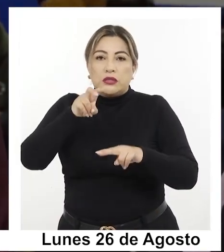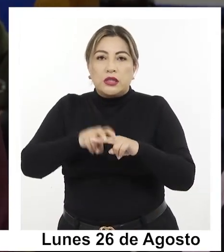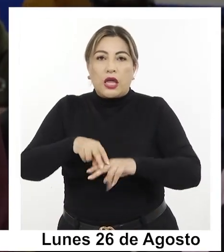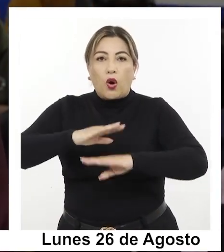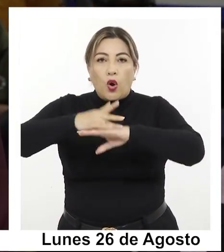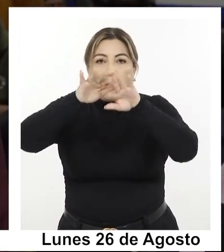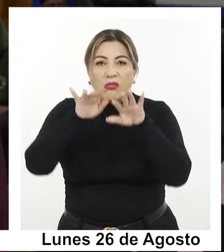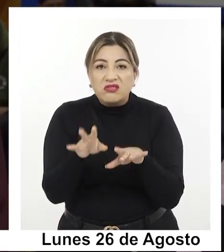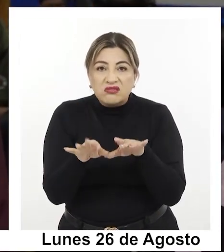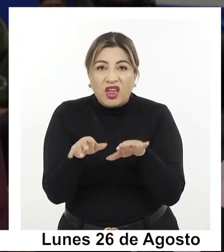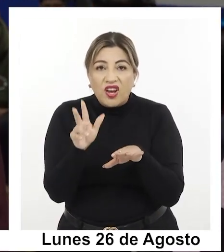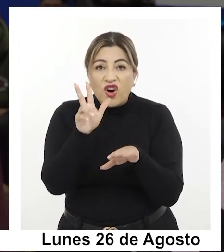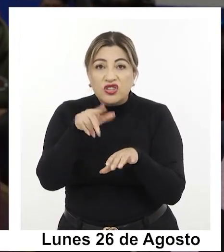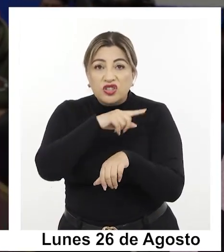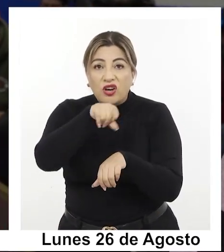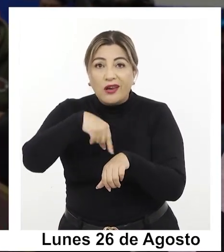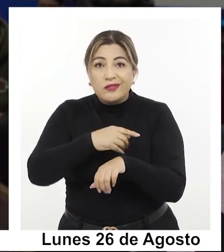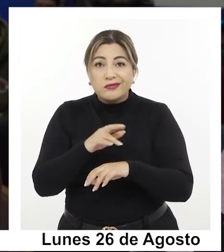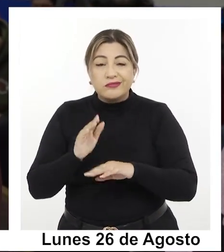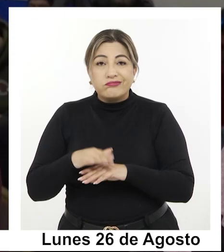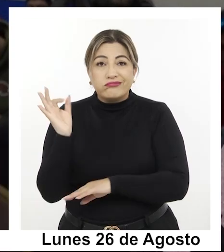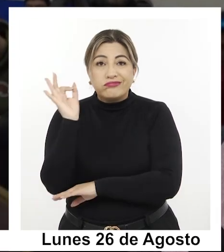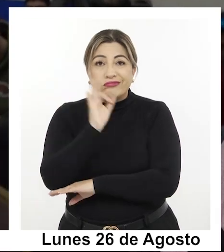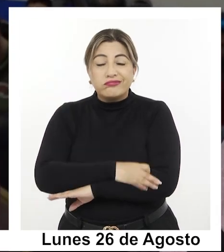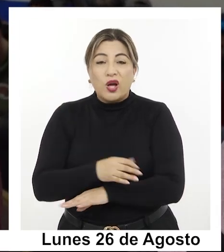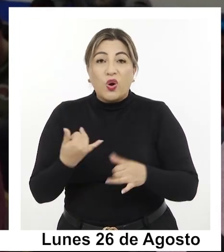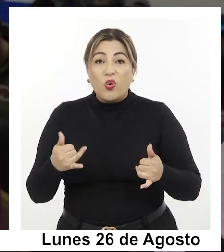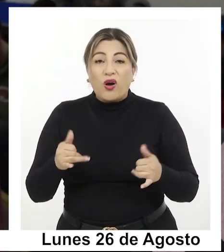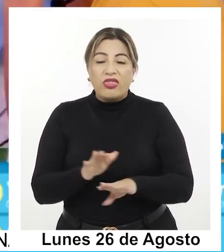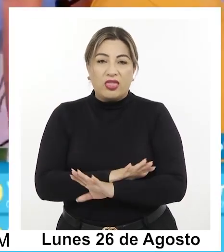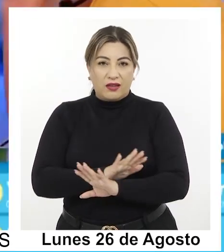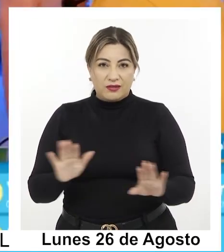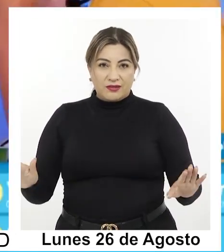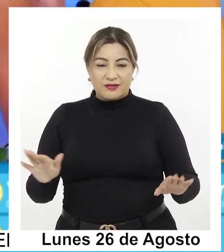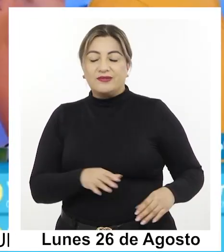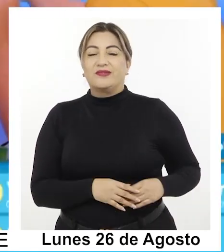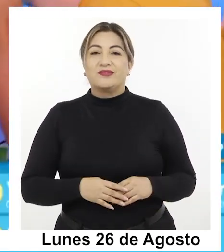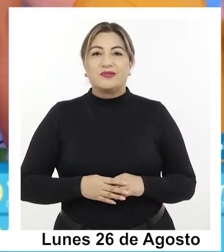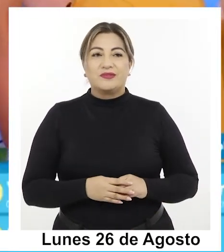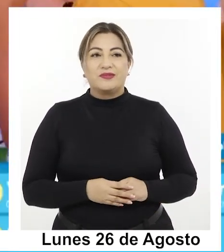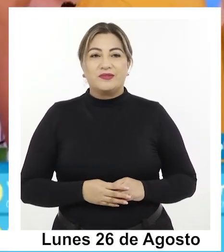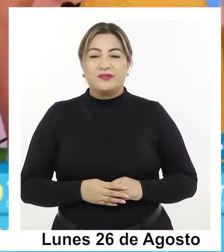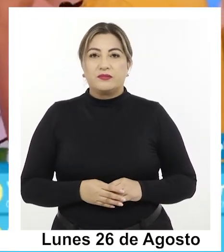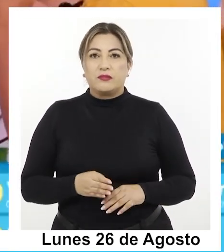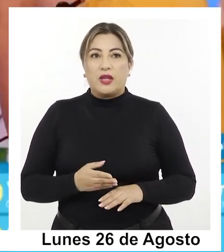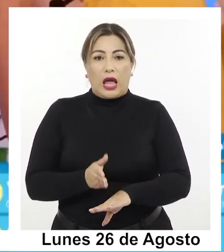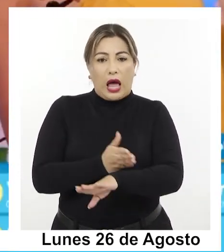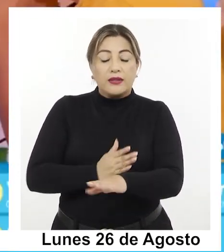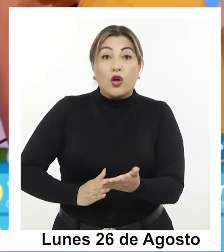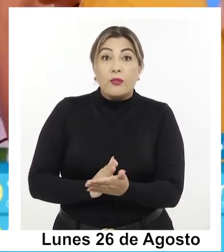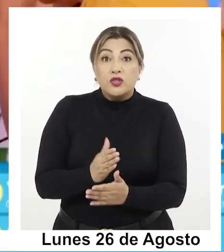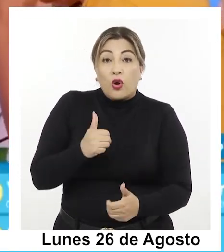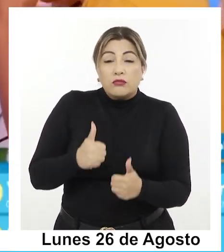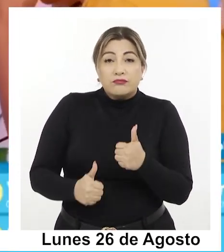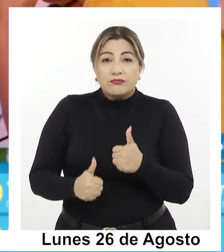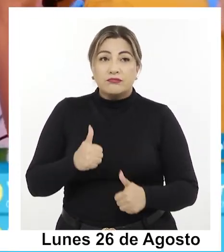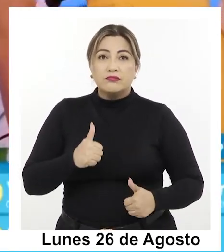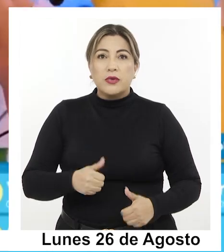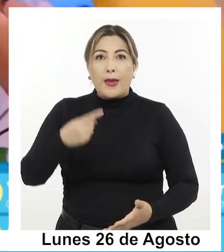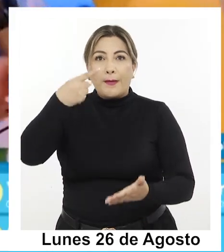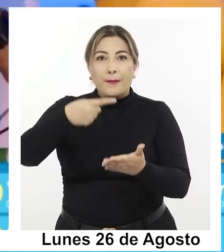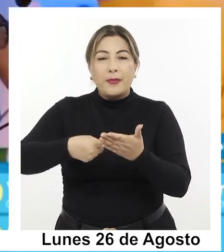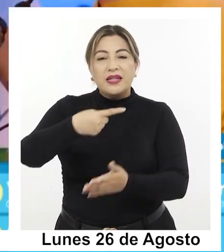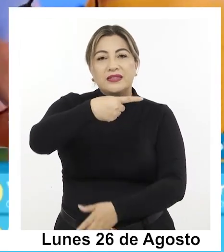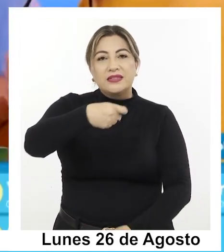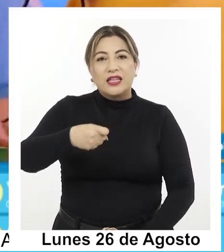computador ocho horas al día jugando cosas que de verdad no te dejan nada. Al inicio de la competencia eran 1